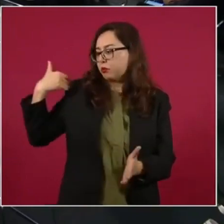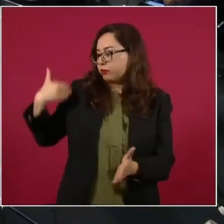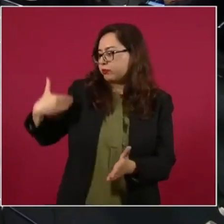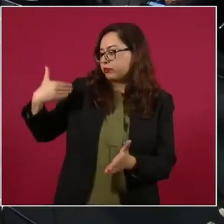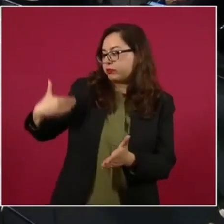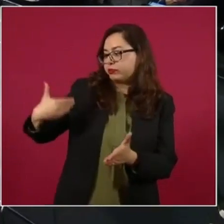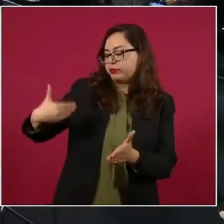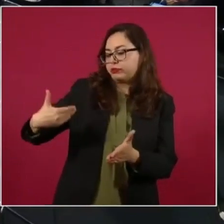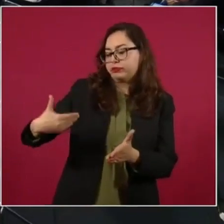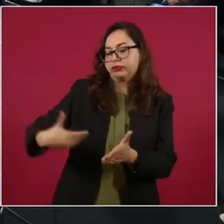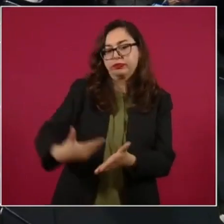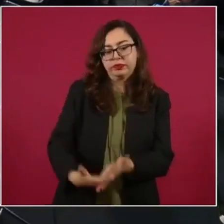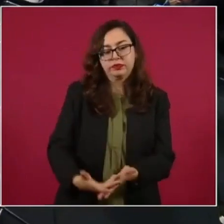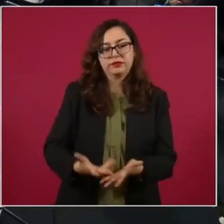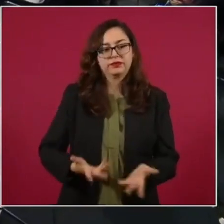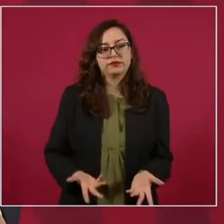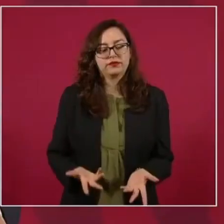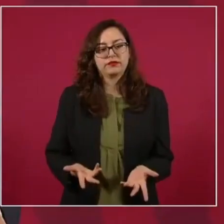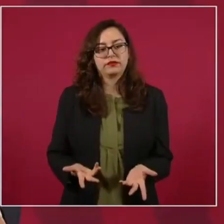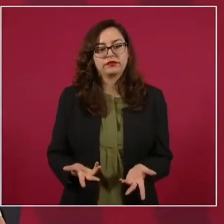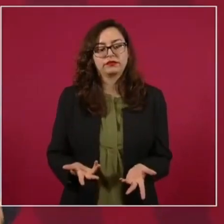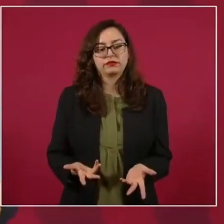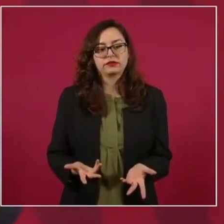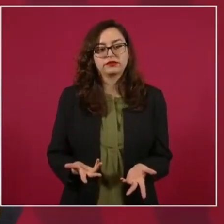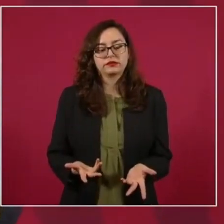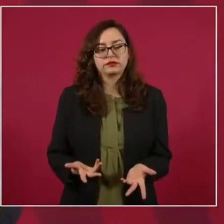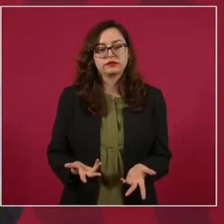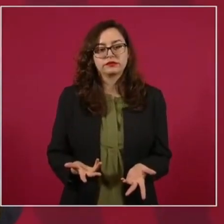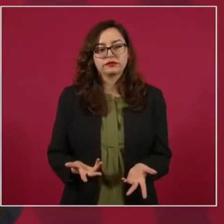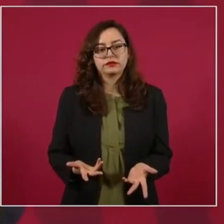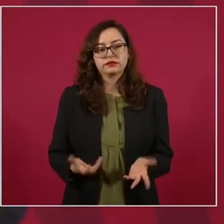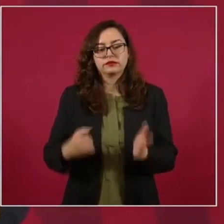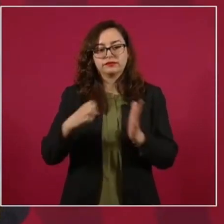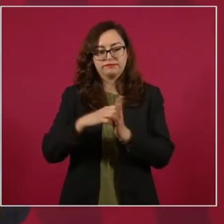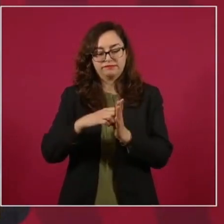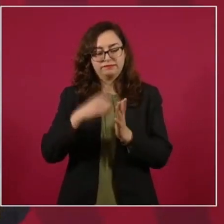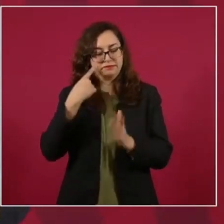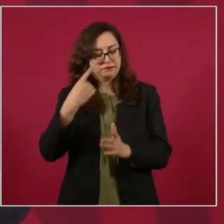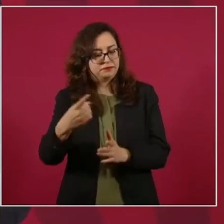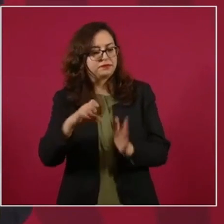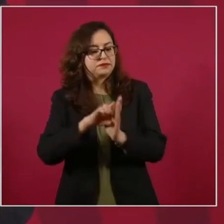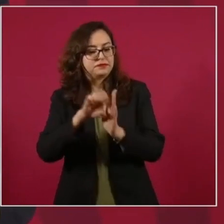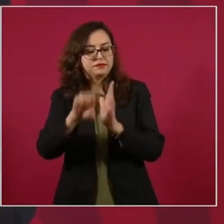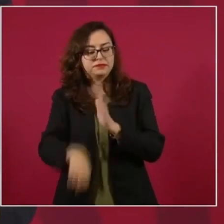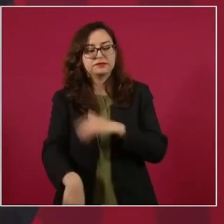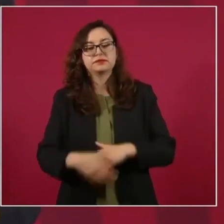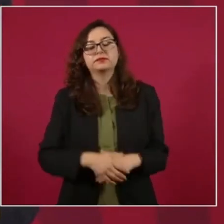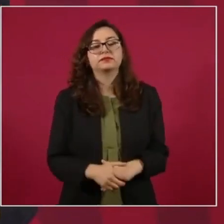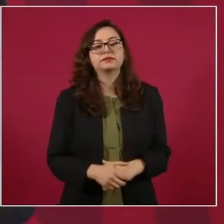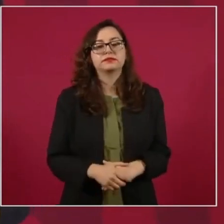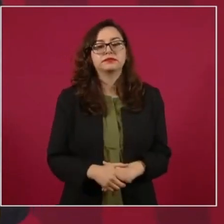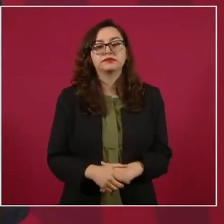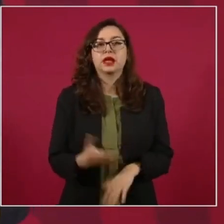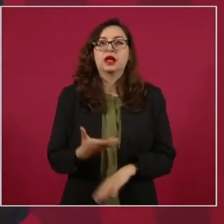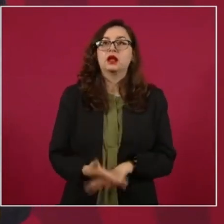No les cuento, por ejemplo, fui a Sonora llegando al gobierno.